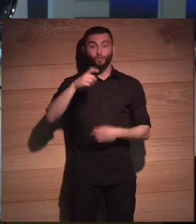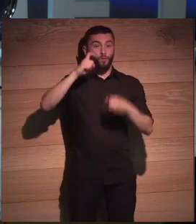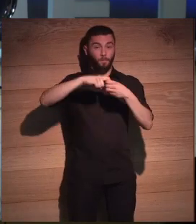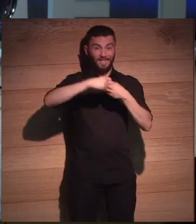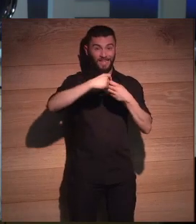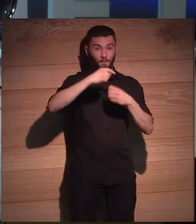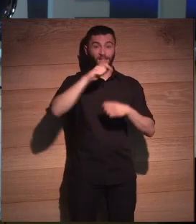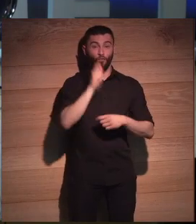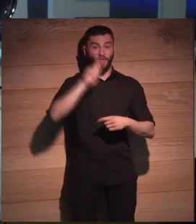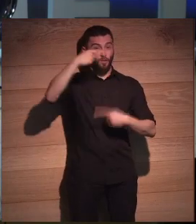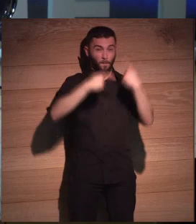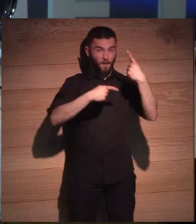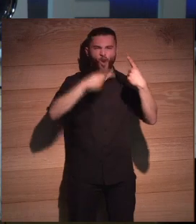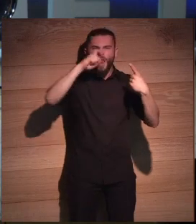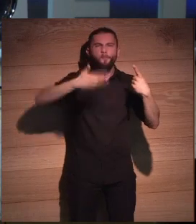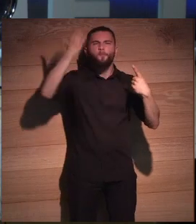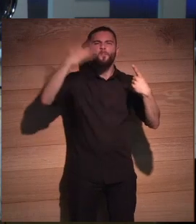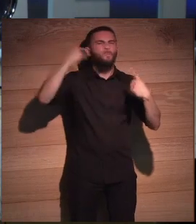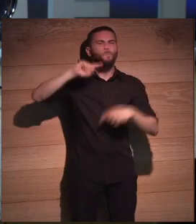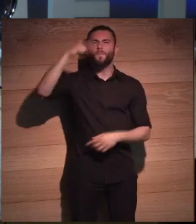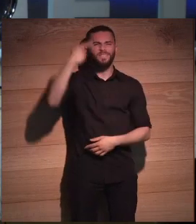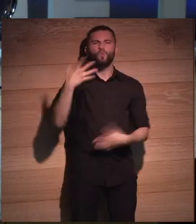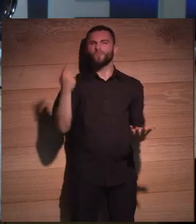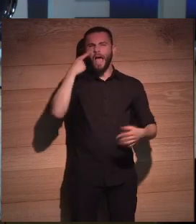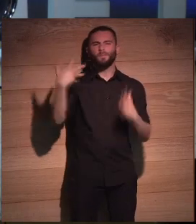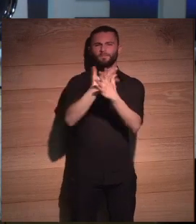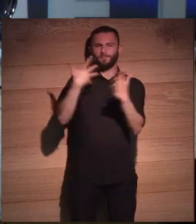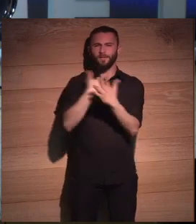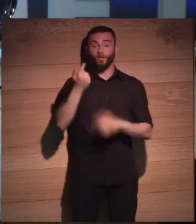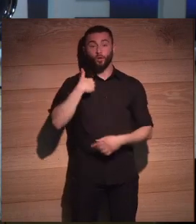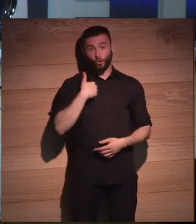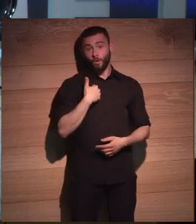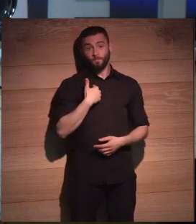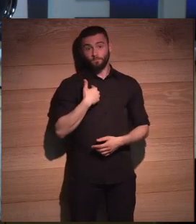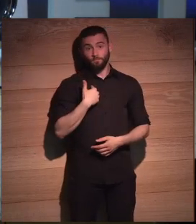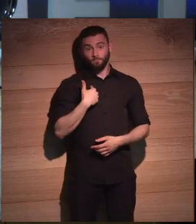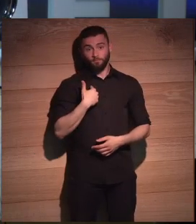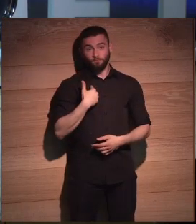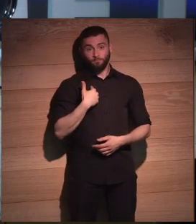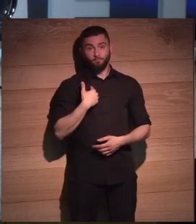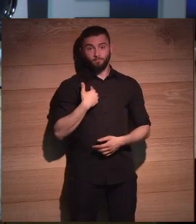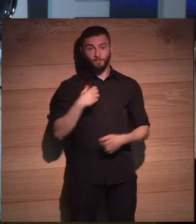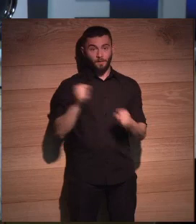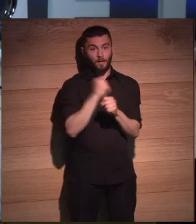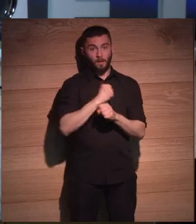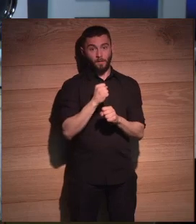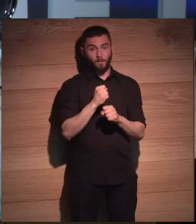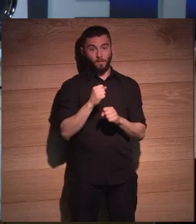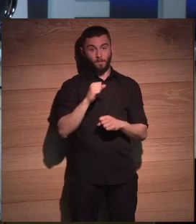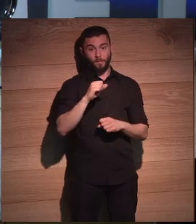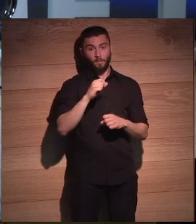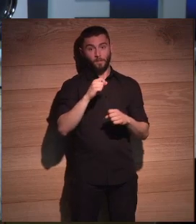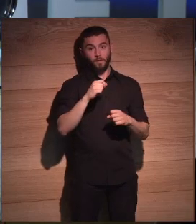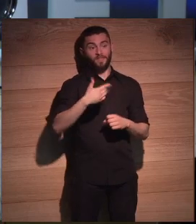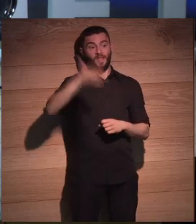de la fundación. A ver, explícanos eso. Pues soy uno de los primeros empleados y el único que todavía queda de